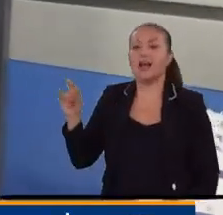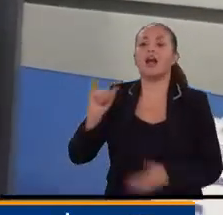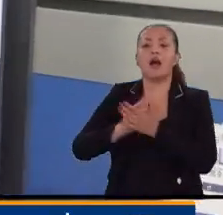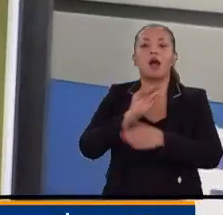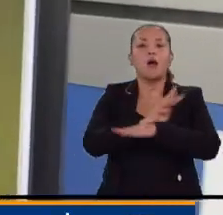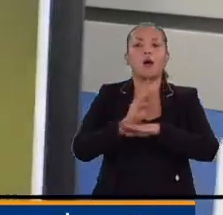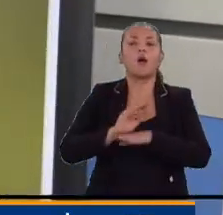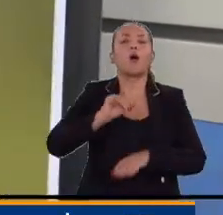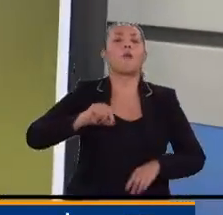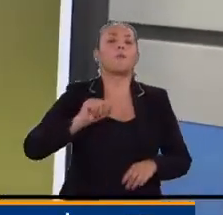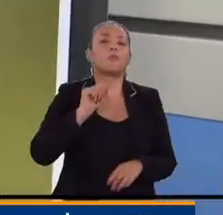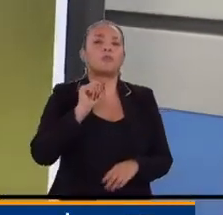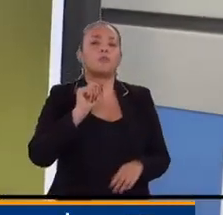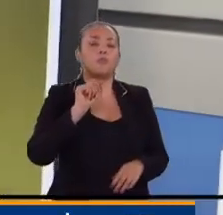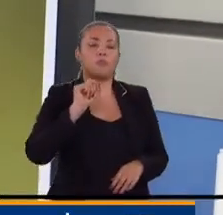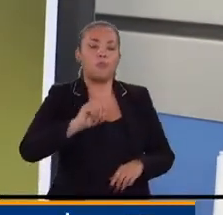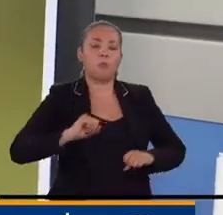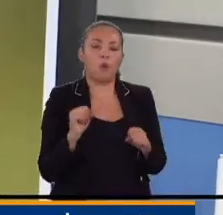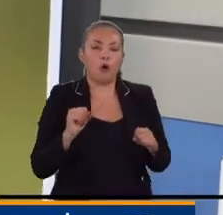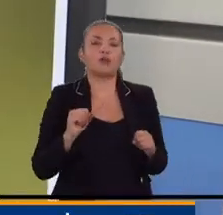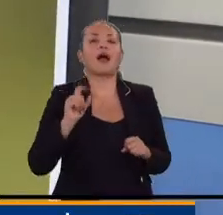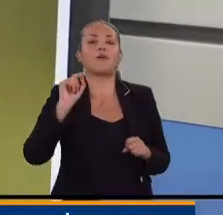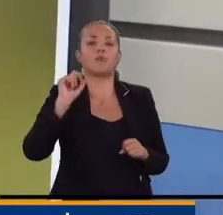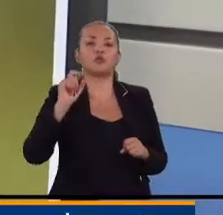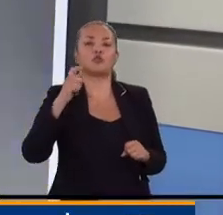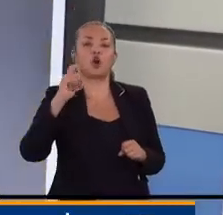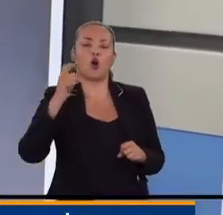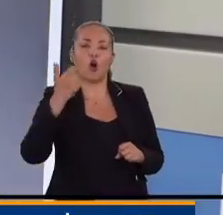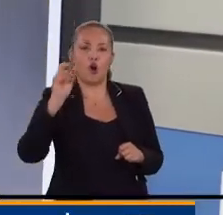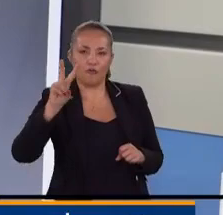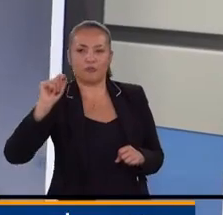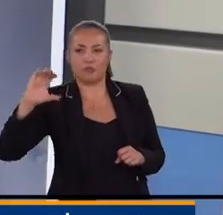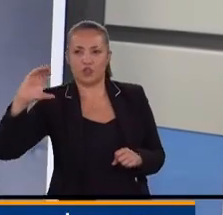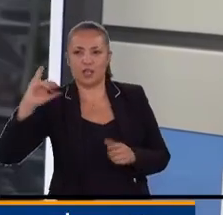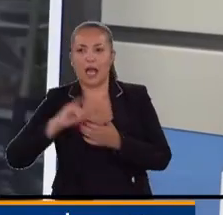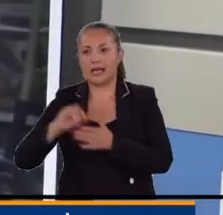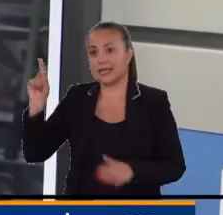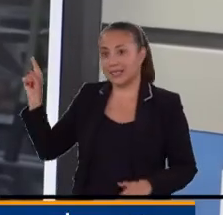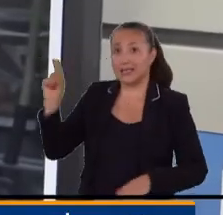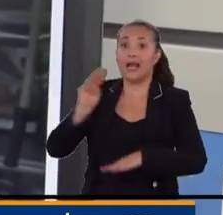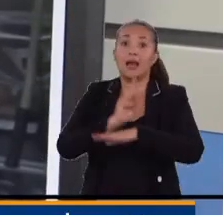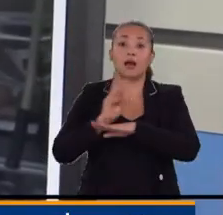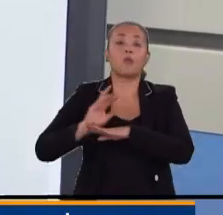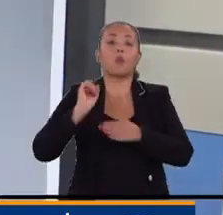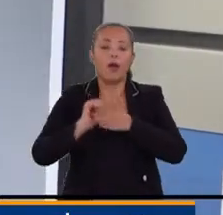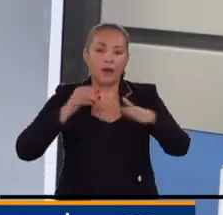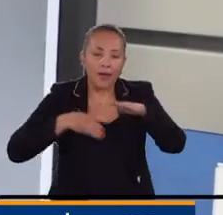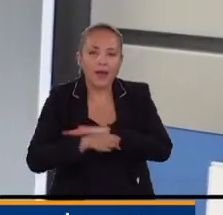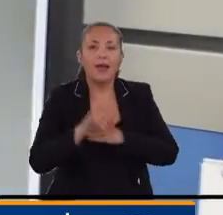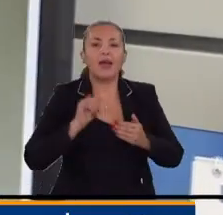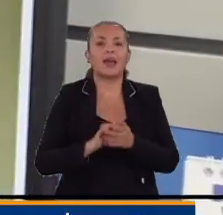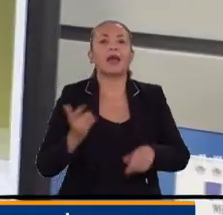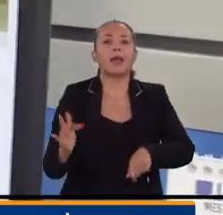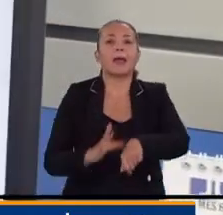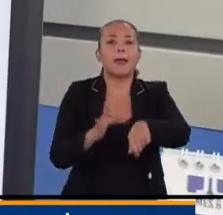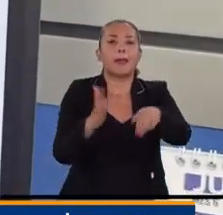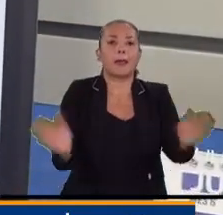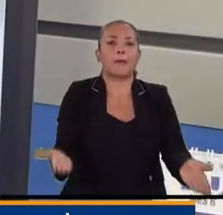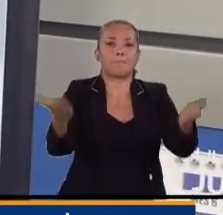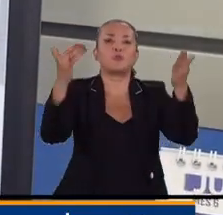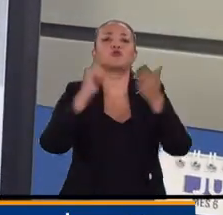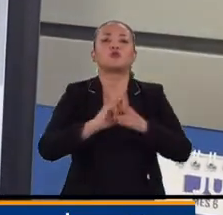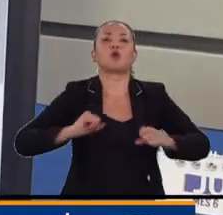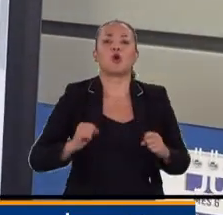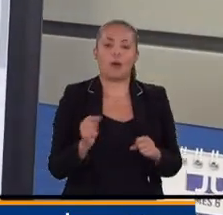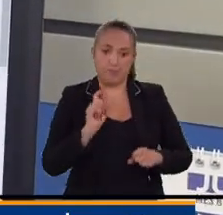www.bogotalocal.gov.co. Se van a encontrar con las distintas campañas que están disponibles en este momento. Haremos clic en Impulso Local. De inmediato